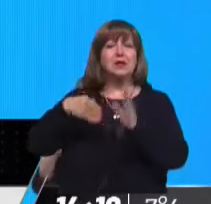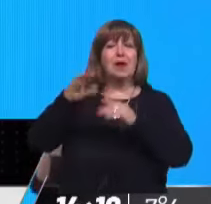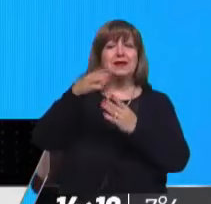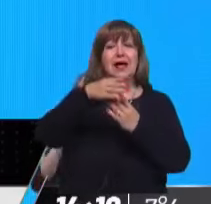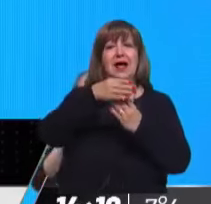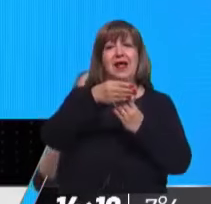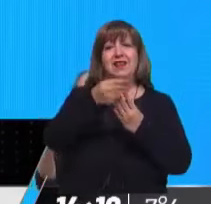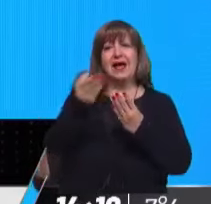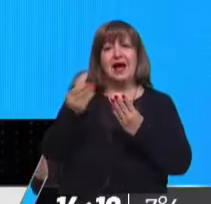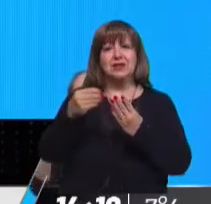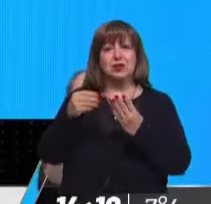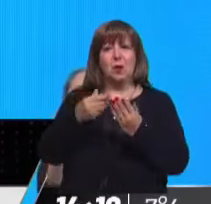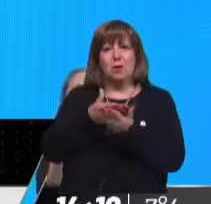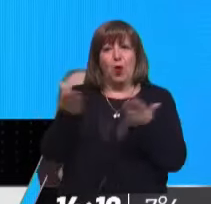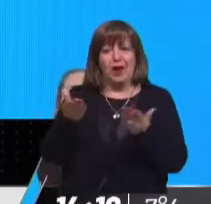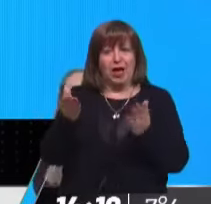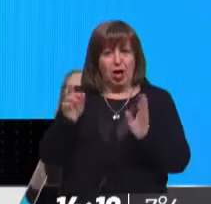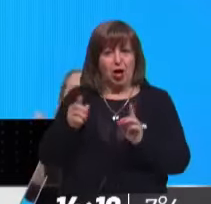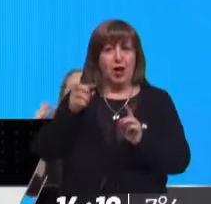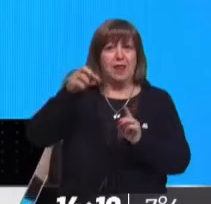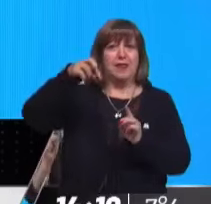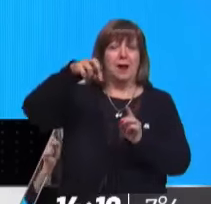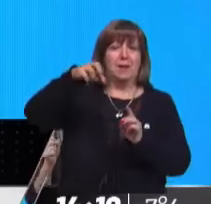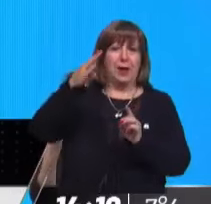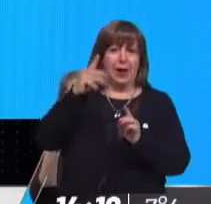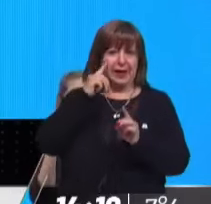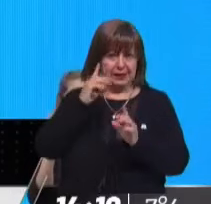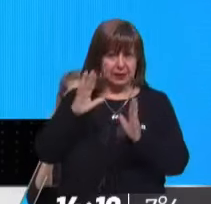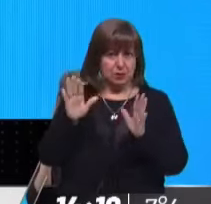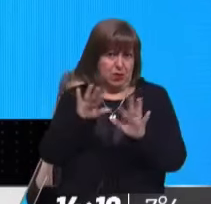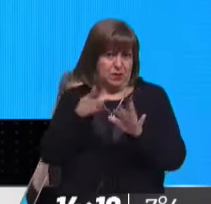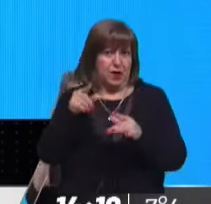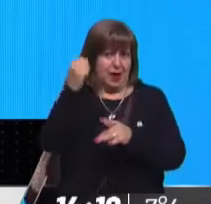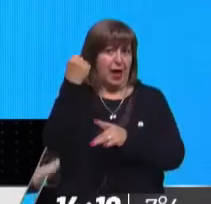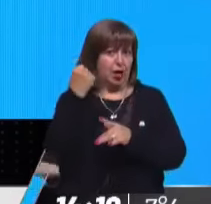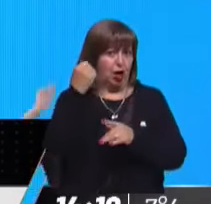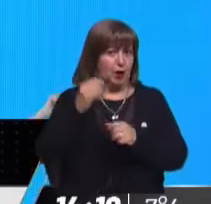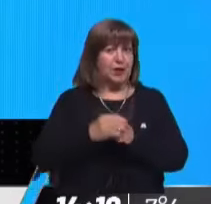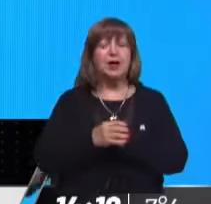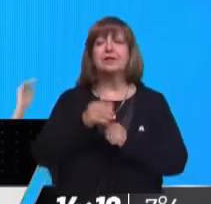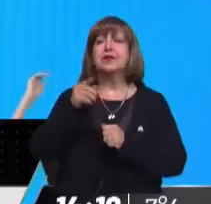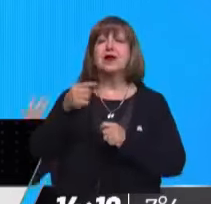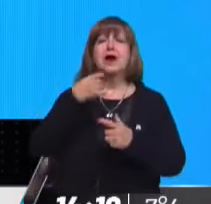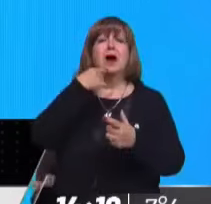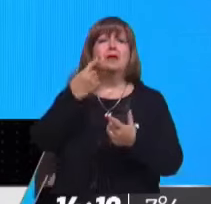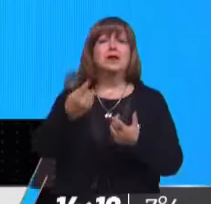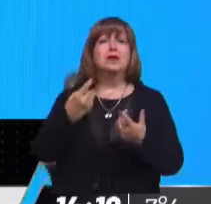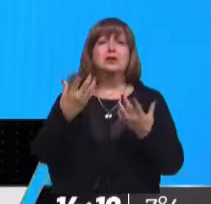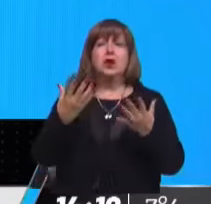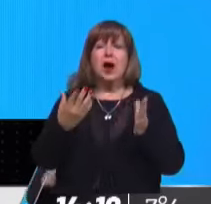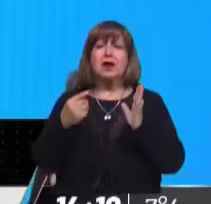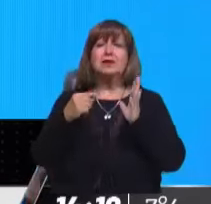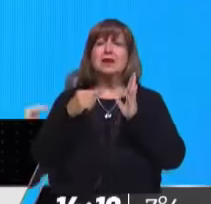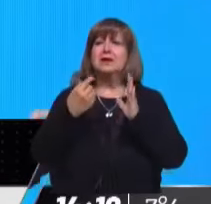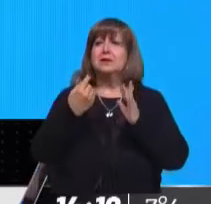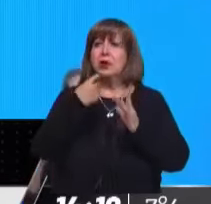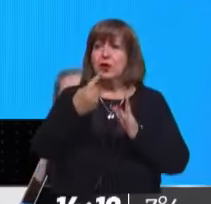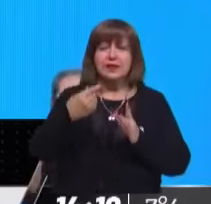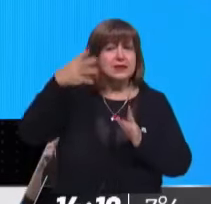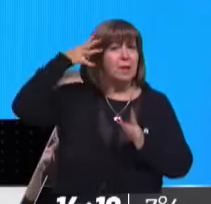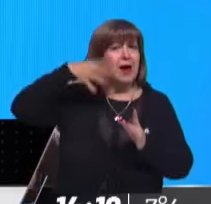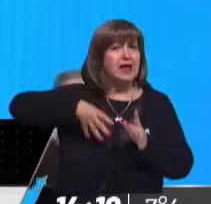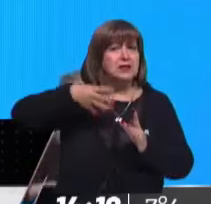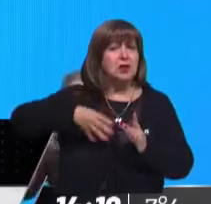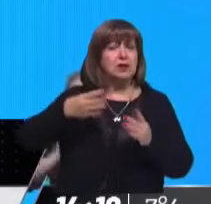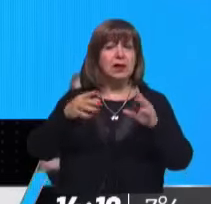del gasto público en relación con el PBI. Te iba a decir, sí, si te parecía que repasáramos, porque se trata de un pacto de 10 puntos. Bueno.